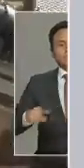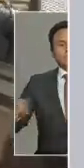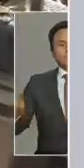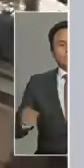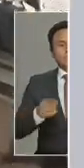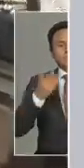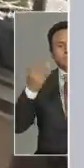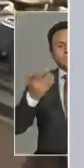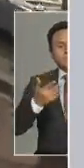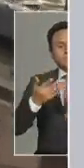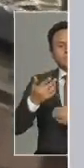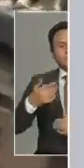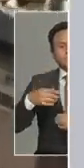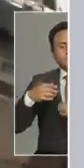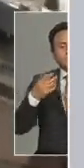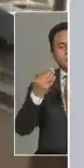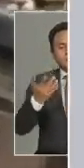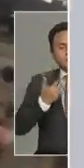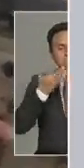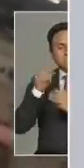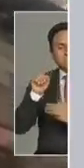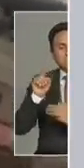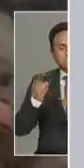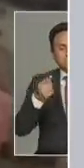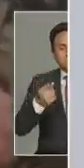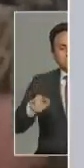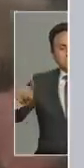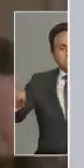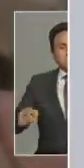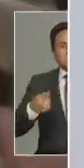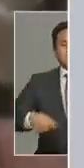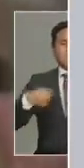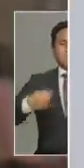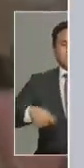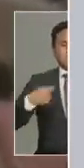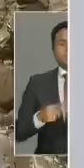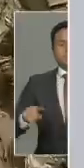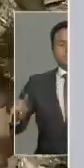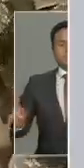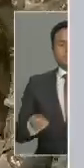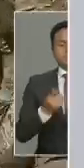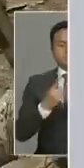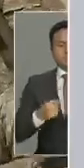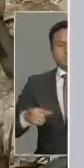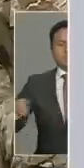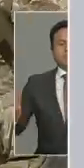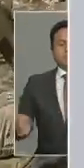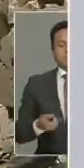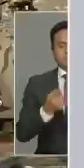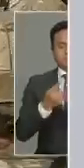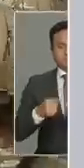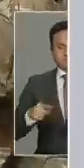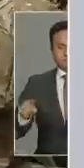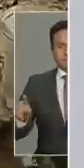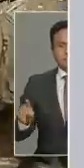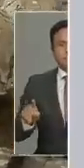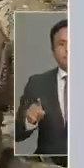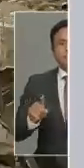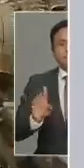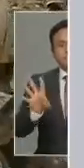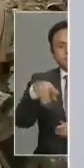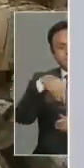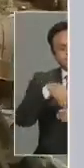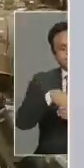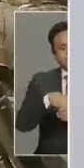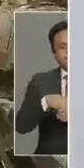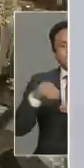respecto a ese tema, ¿qué esperan de ese viaje y sobre todo también lo que fue la controversia con las credenciales de Israel? Bueno, esperamos que sea un